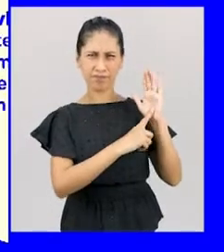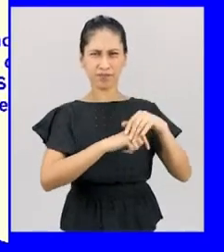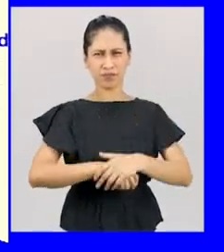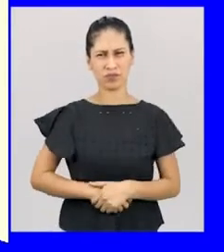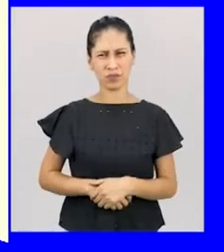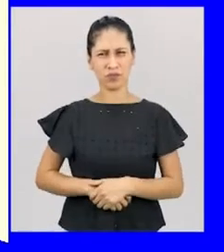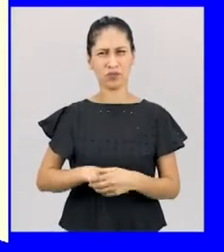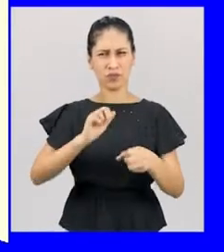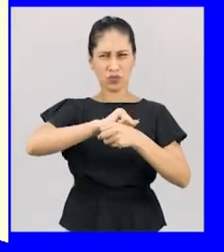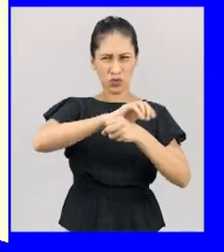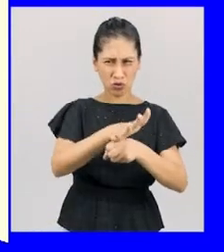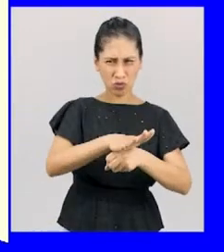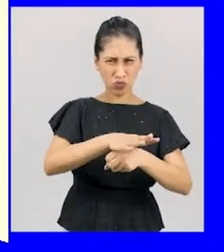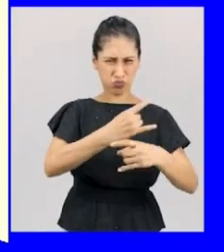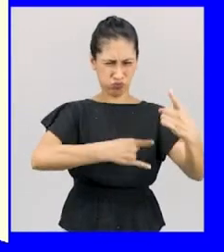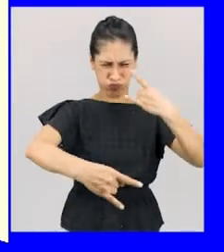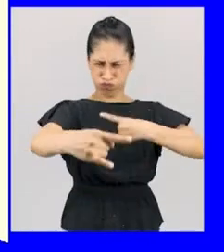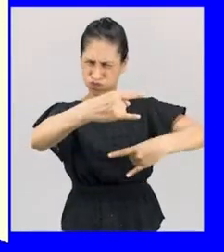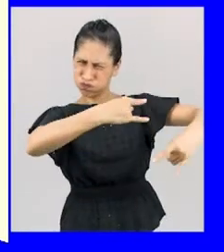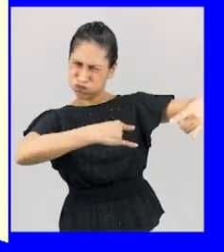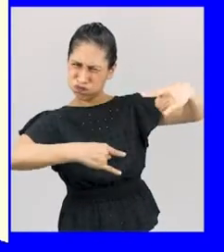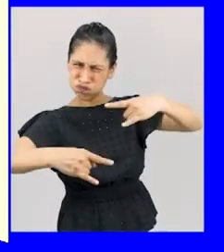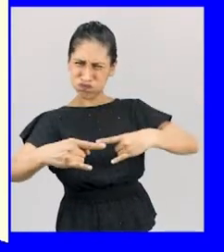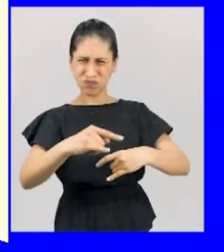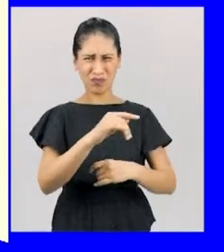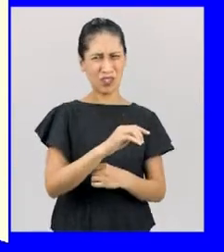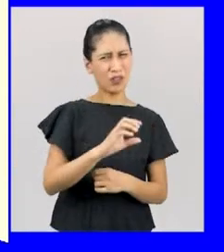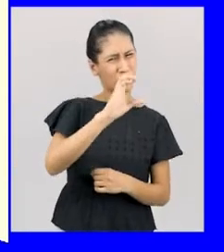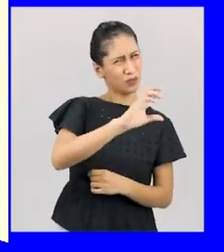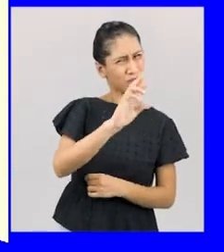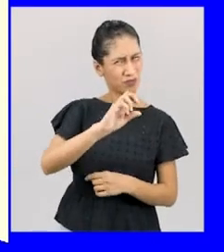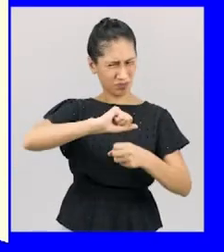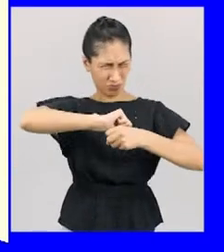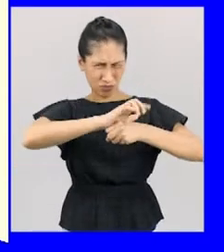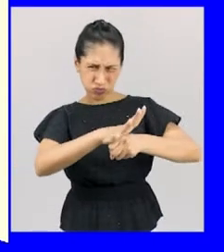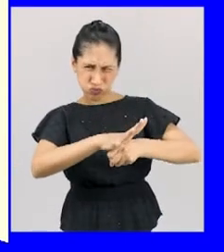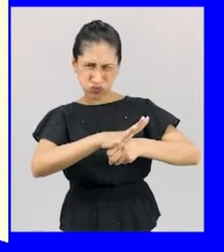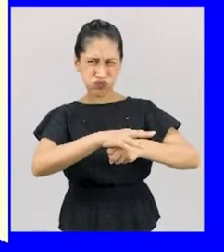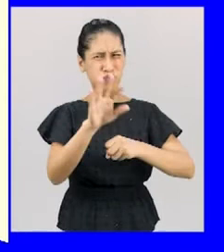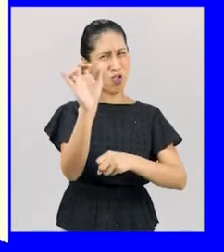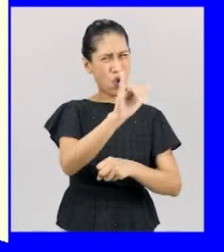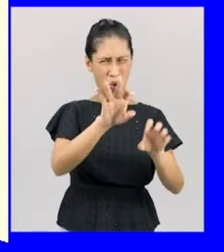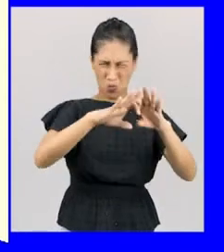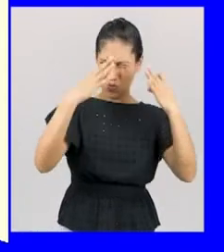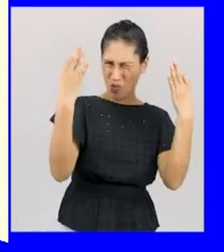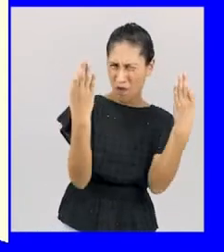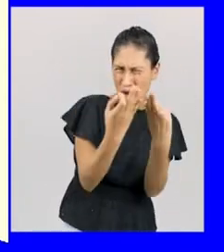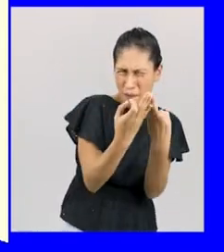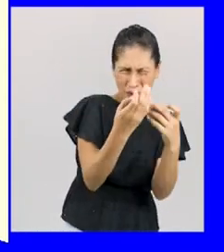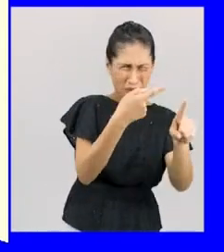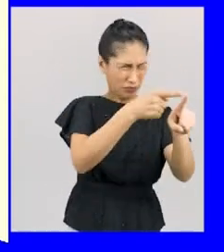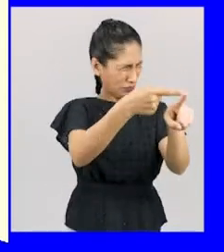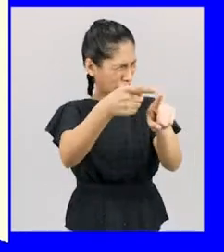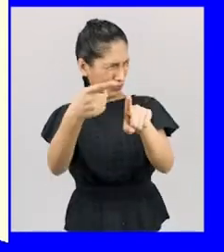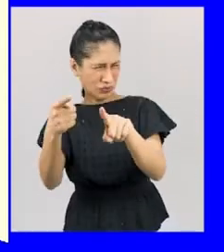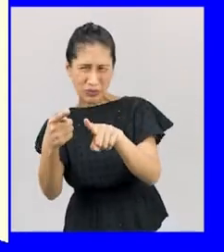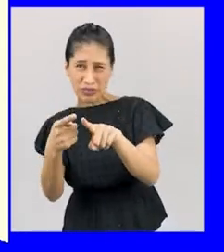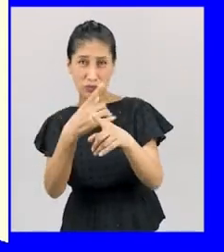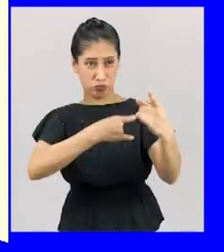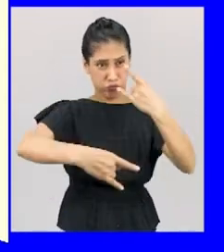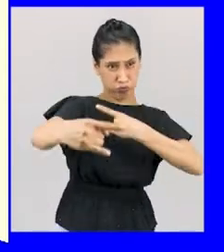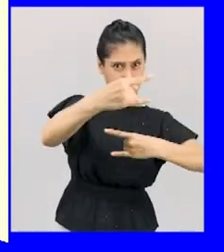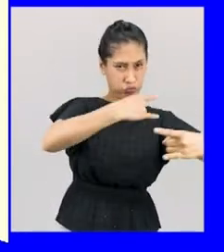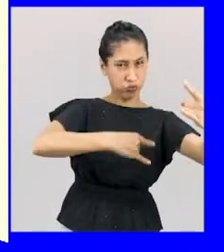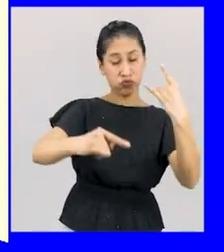por coronavirus. Los coronavirus son una extensa familia de virus, algunos de los cuales pueden ser causa de